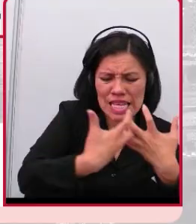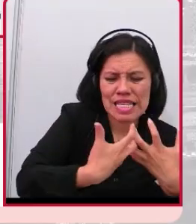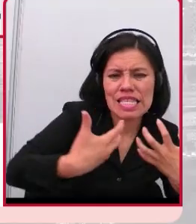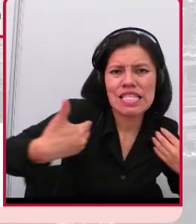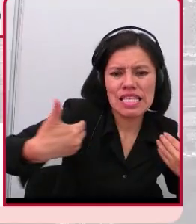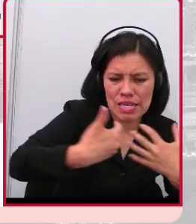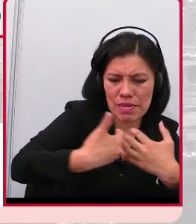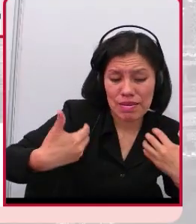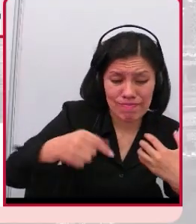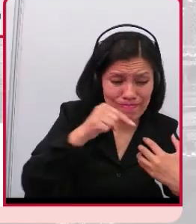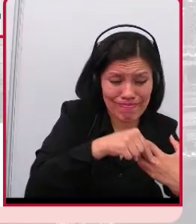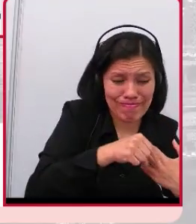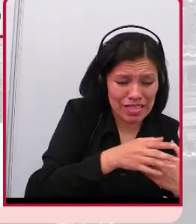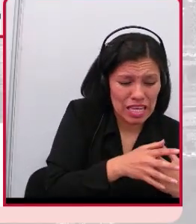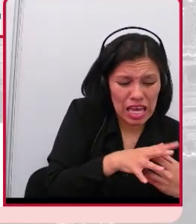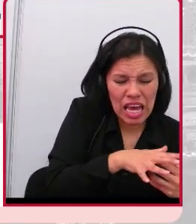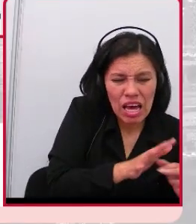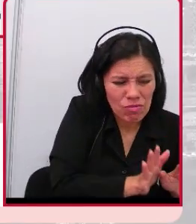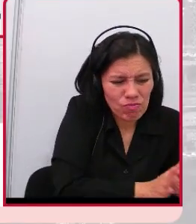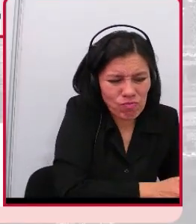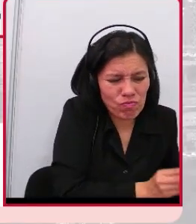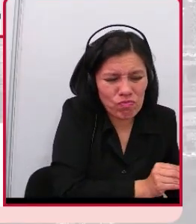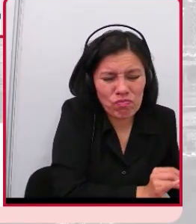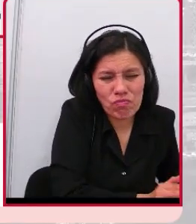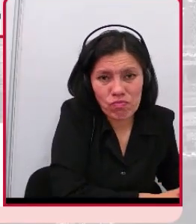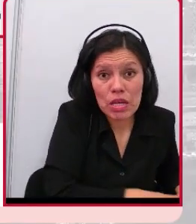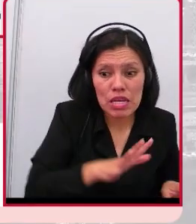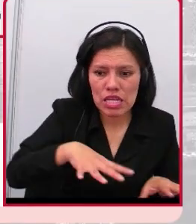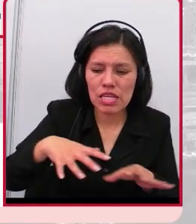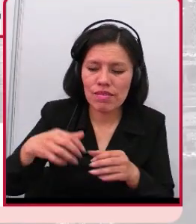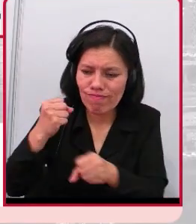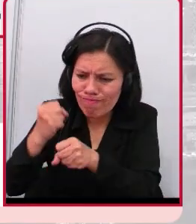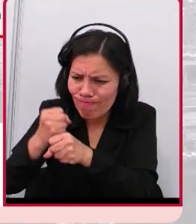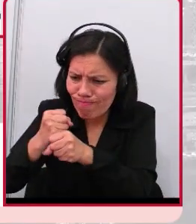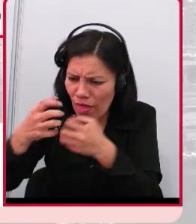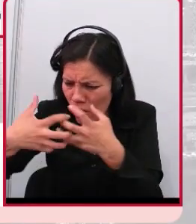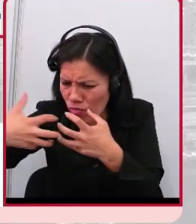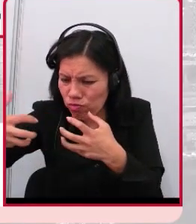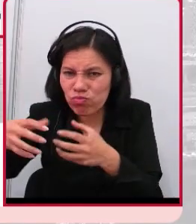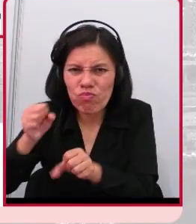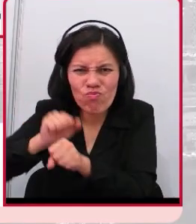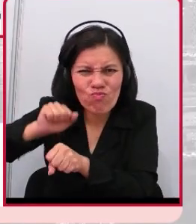con las fracciones gruesas. Y la fracción fina, que es la que está en la foto